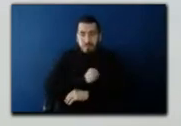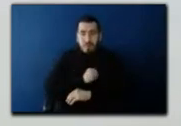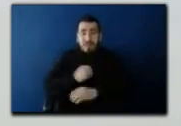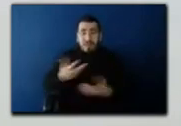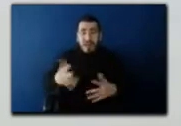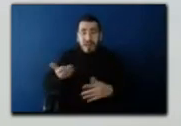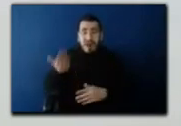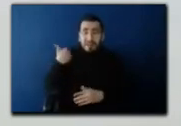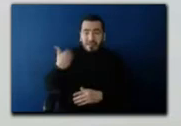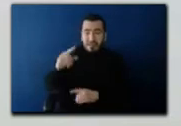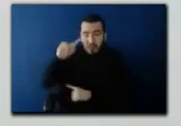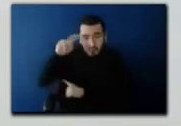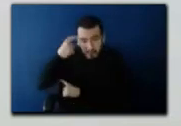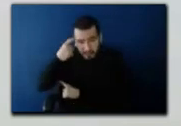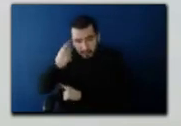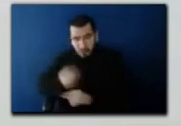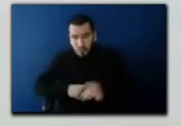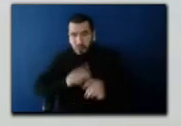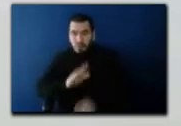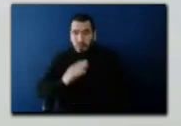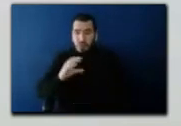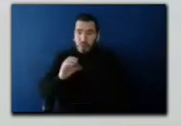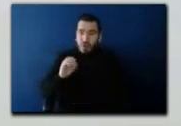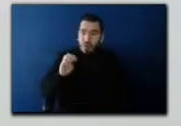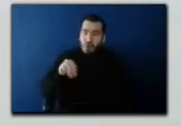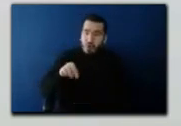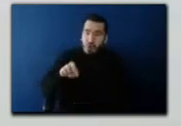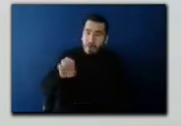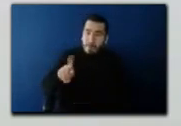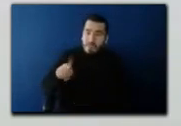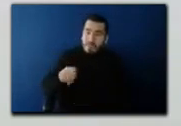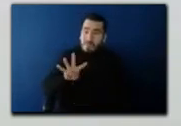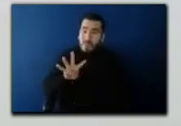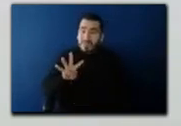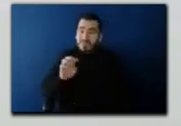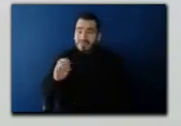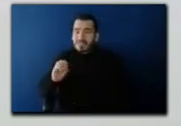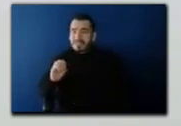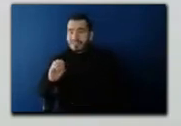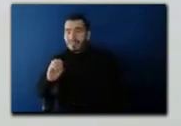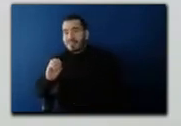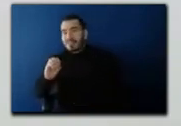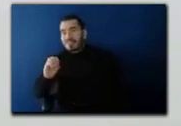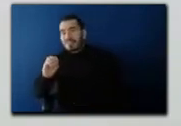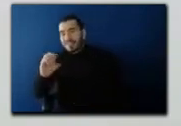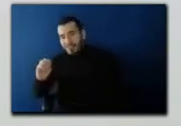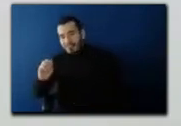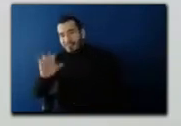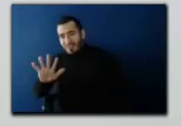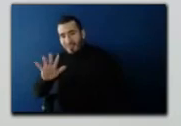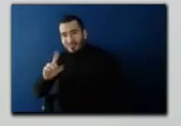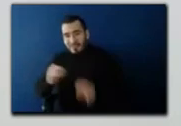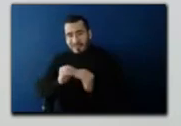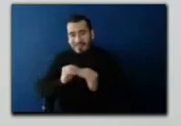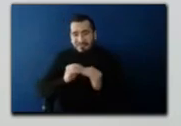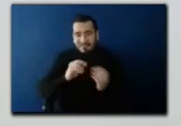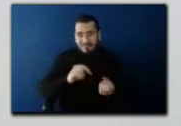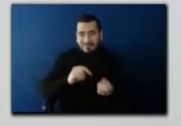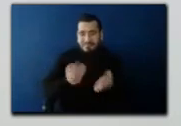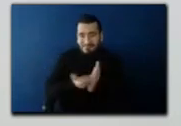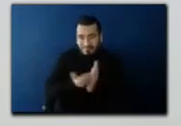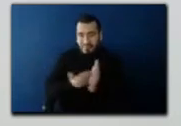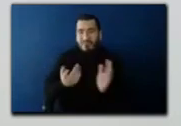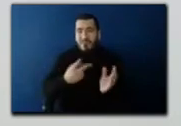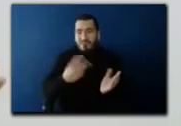el COMPES 4005. Los invito a que lo lean. Inclusión y educación financiera. Tiene todas estas temáticas y tiene una hoja de ruta muy bien